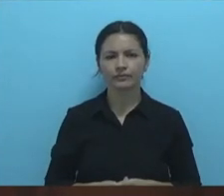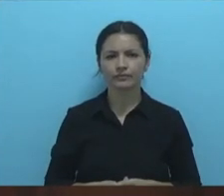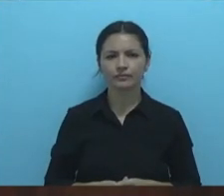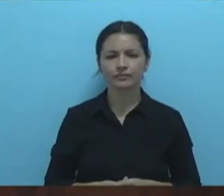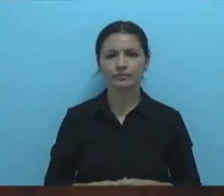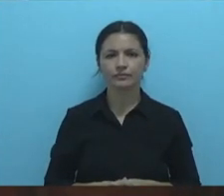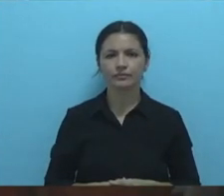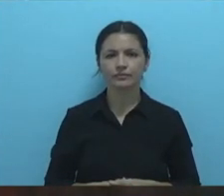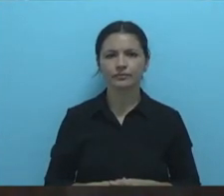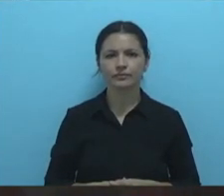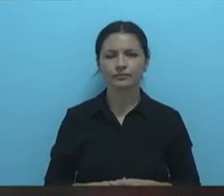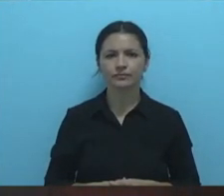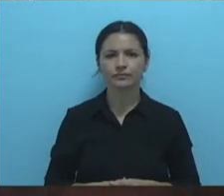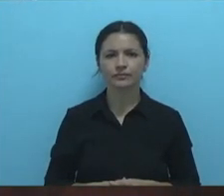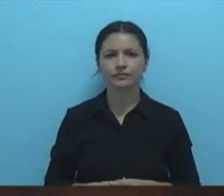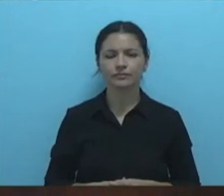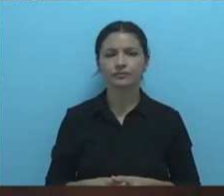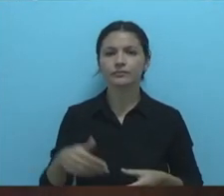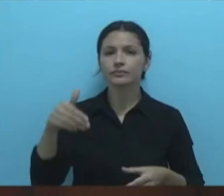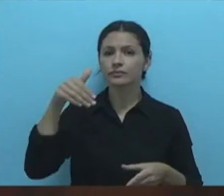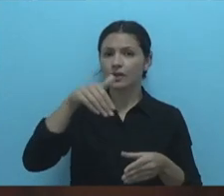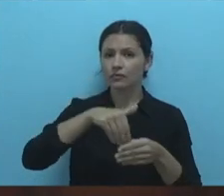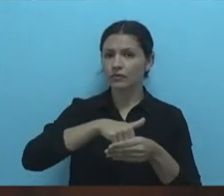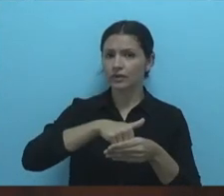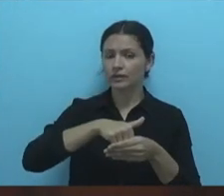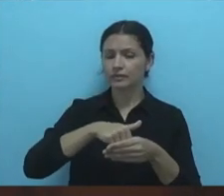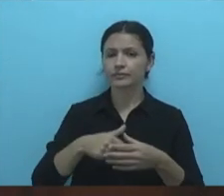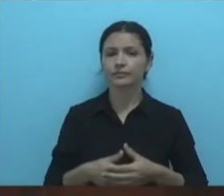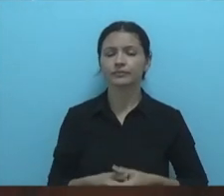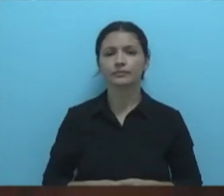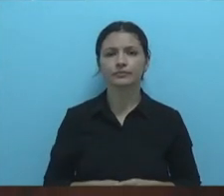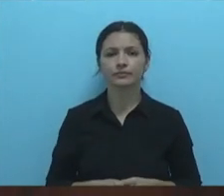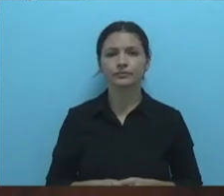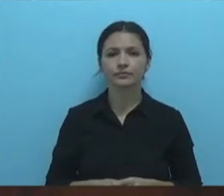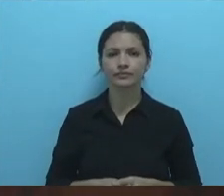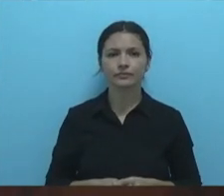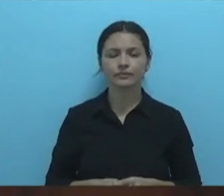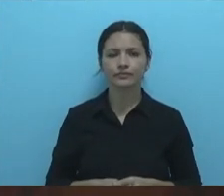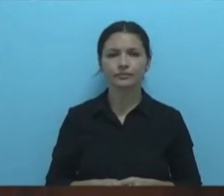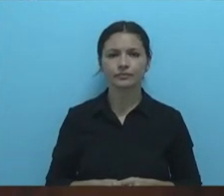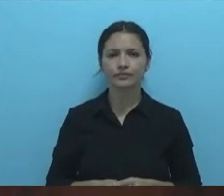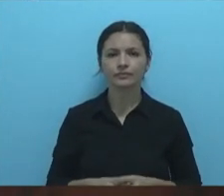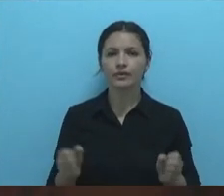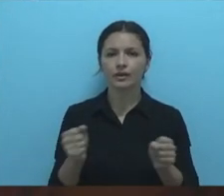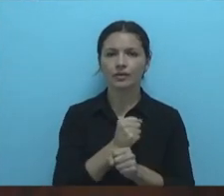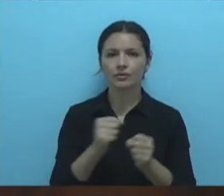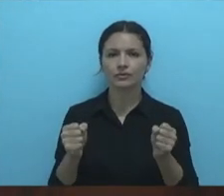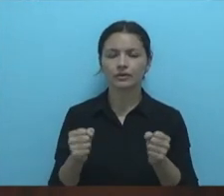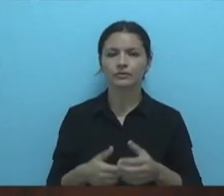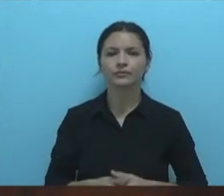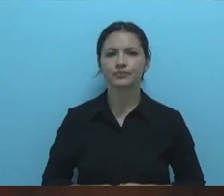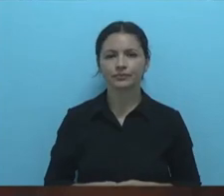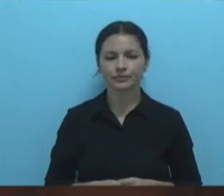a consideración en tratamientos sobre tablas de proyecto de comunicación a votación resulta aprobado